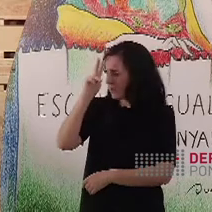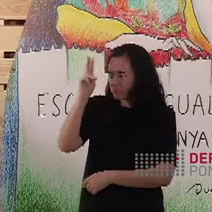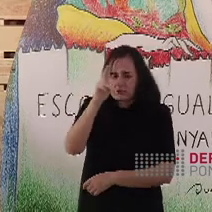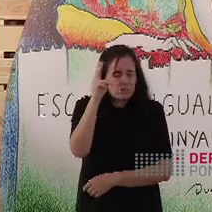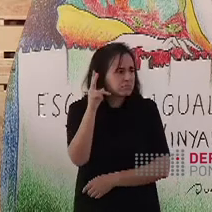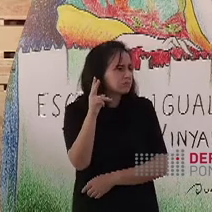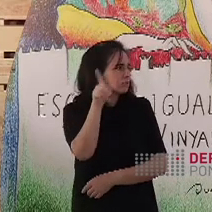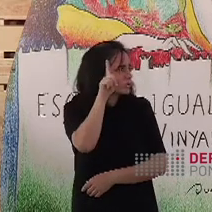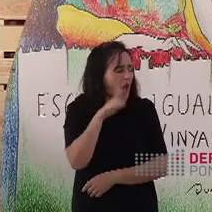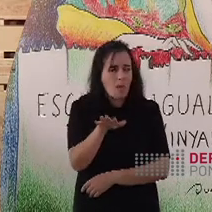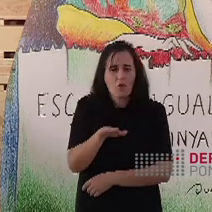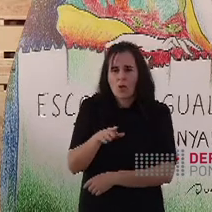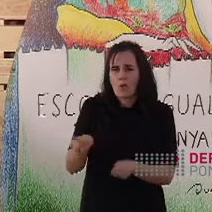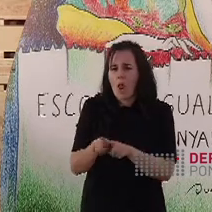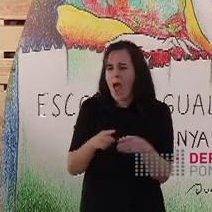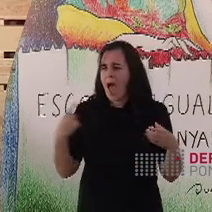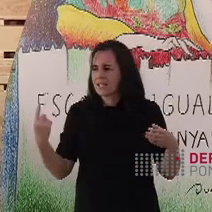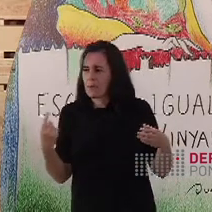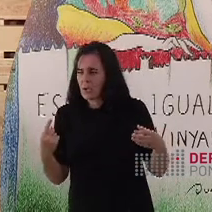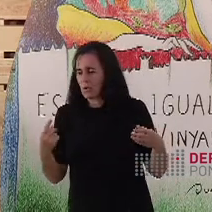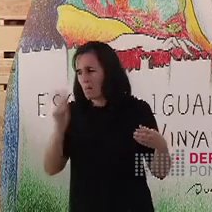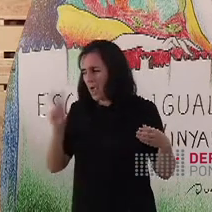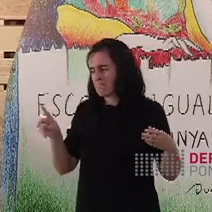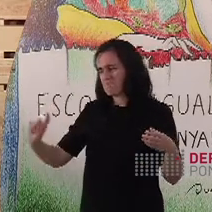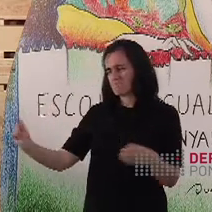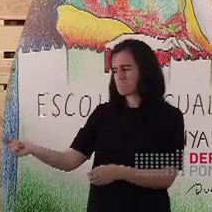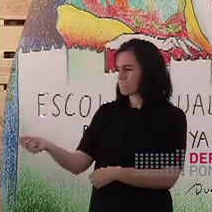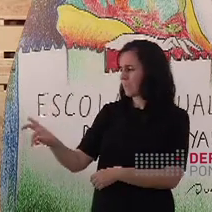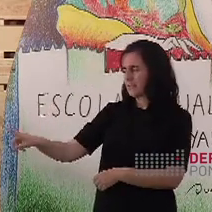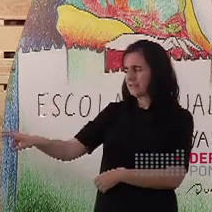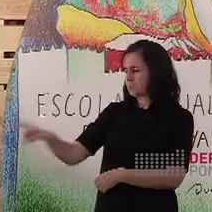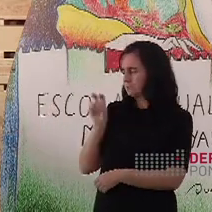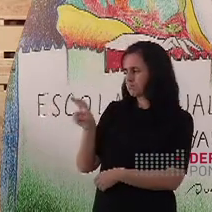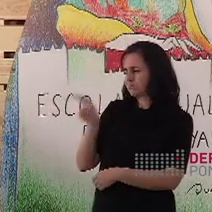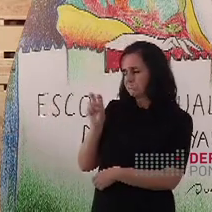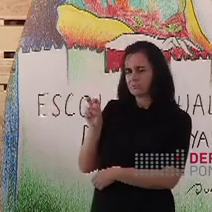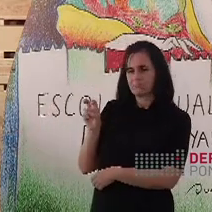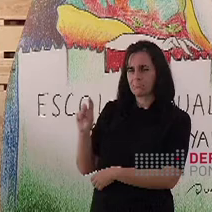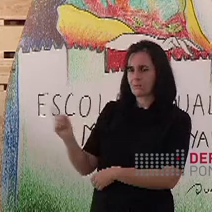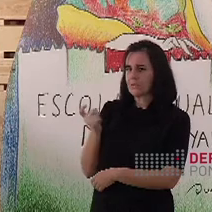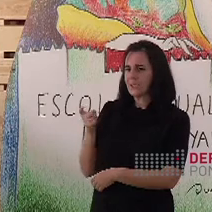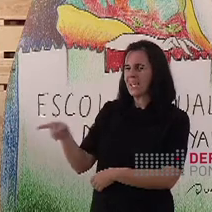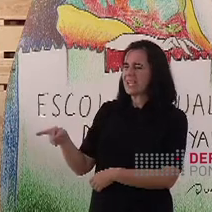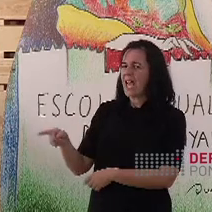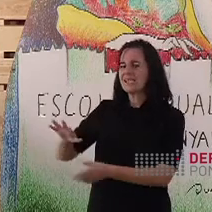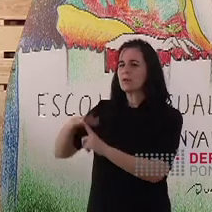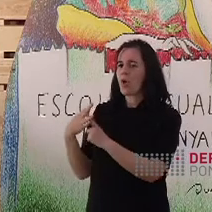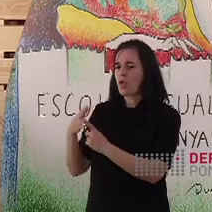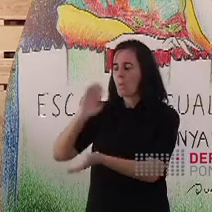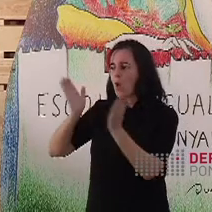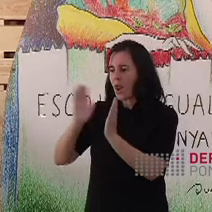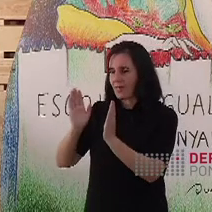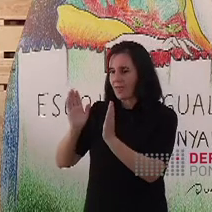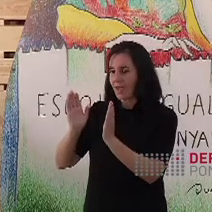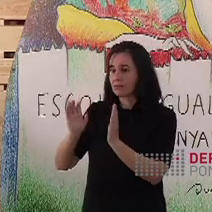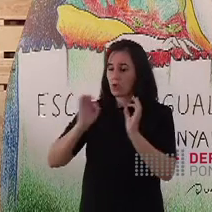pues, nunha situación que pudera facer de indicar que efectivamente podría estar nunha situación de violencia, non sabía moi ben exactamente cal, pero aí houve